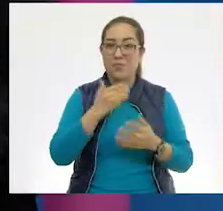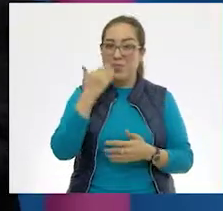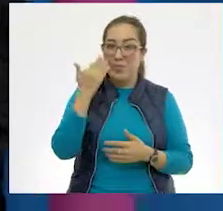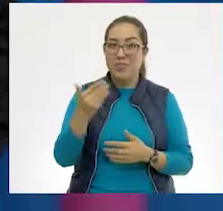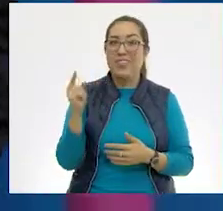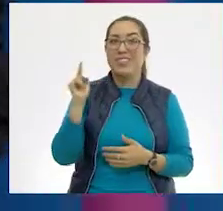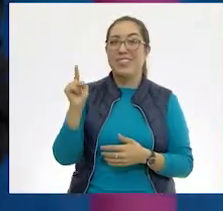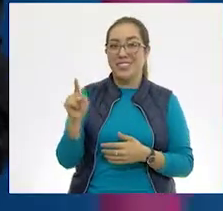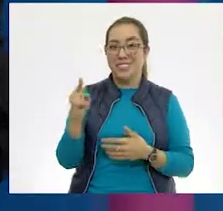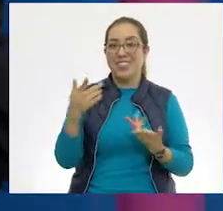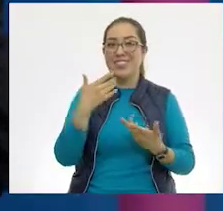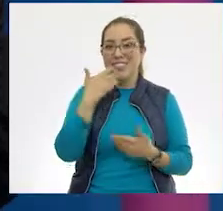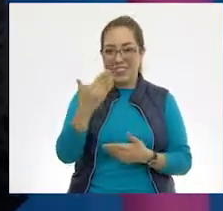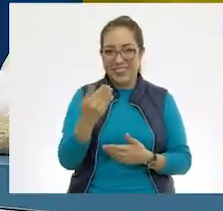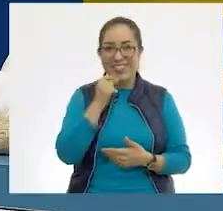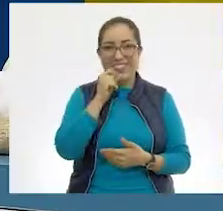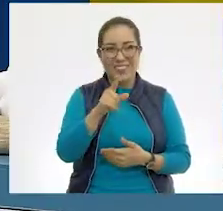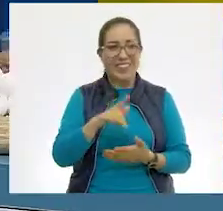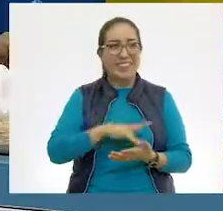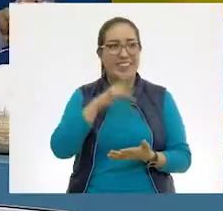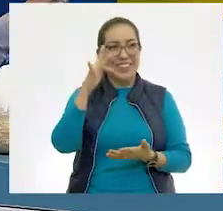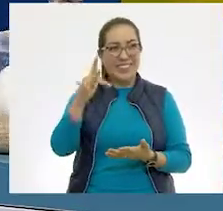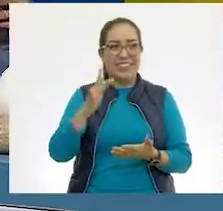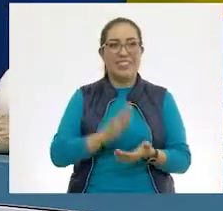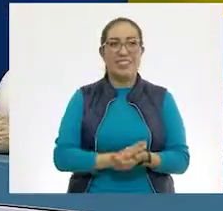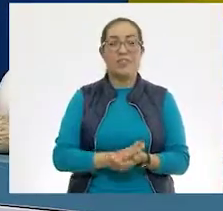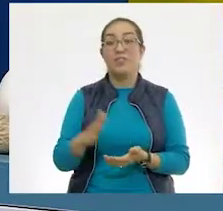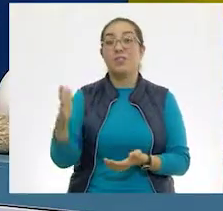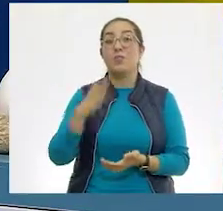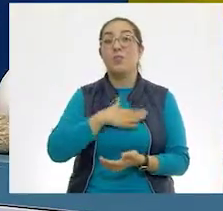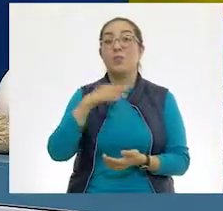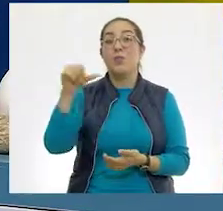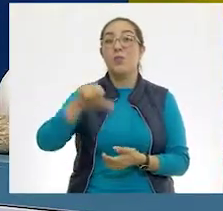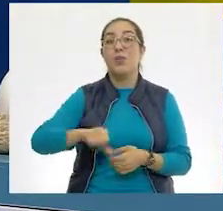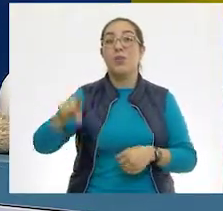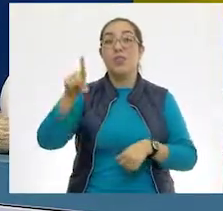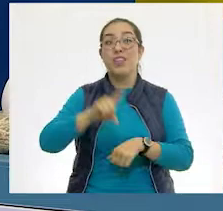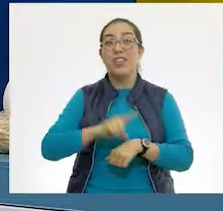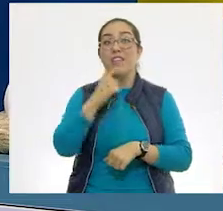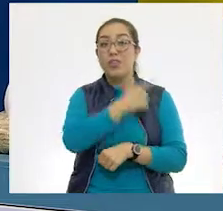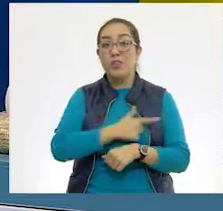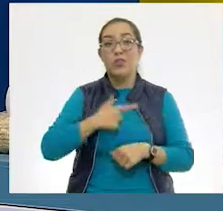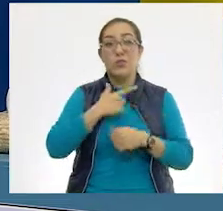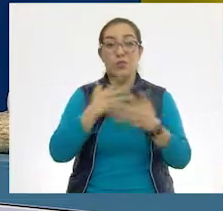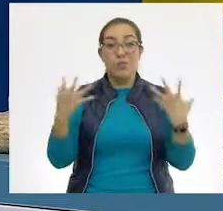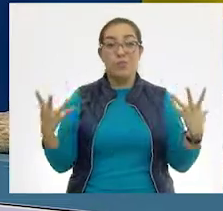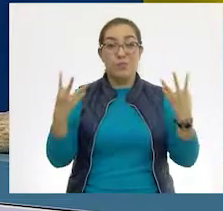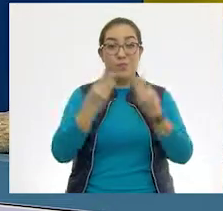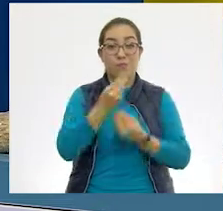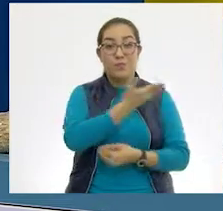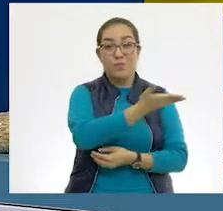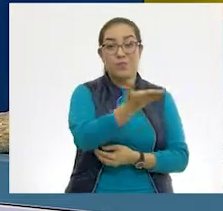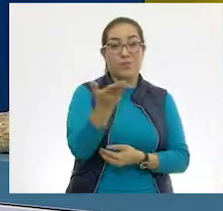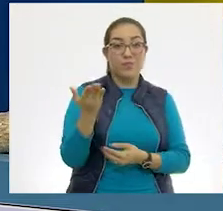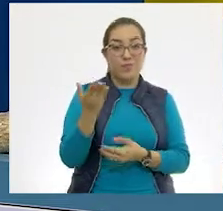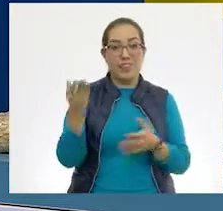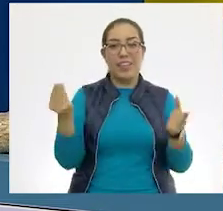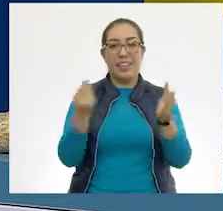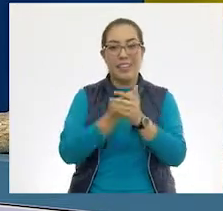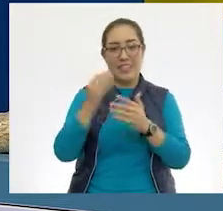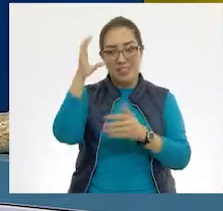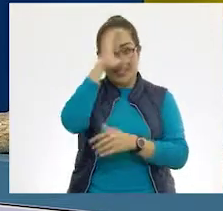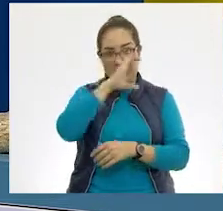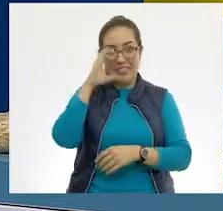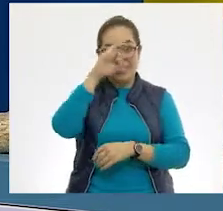¿Y tú? Muy bien también, muchas gracias. Y vamos a tener el gusto de estar con todos ustedes en esta clase de Ciencias Naturales